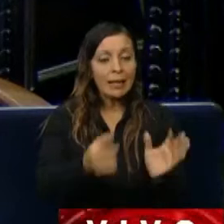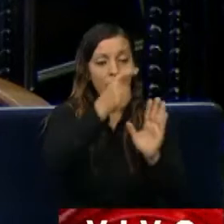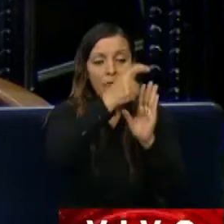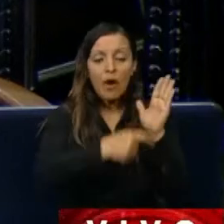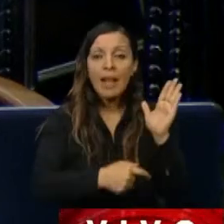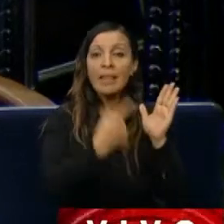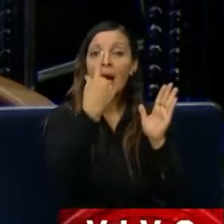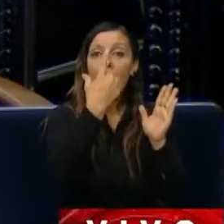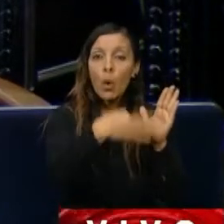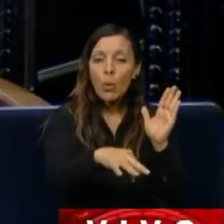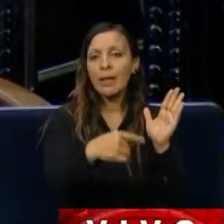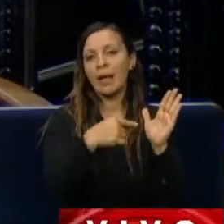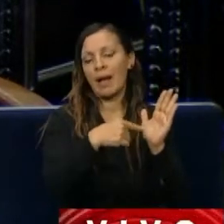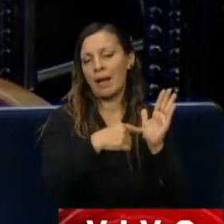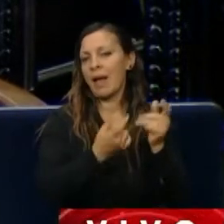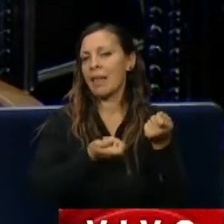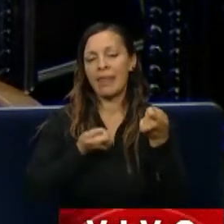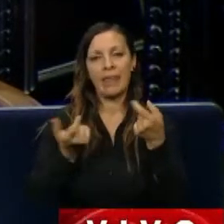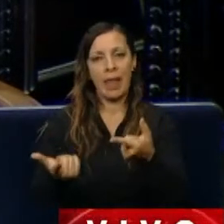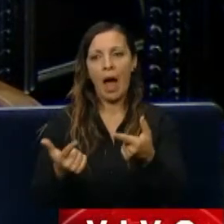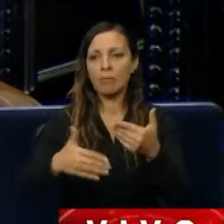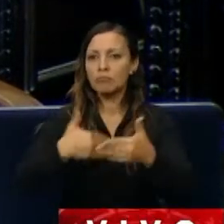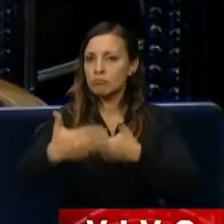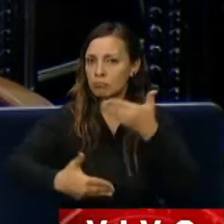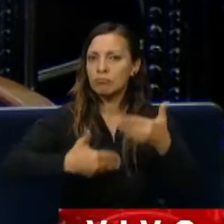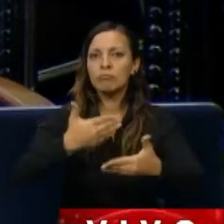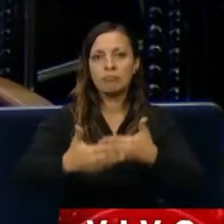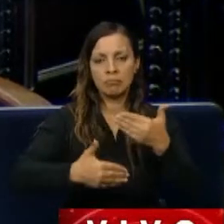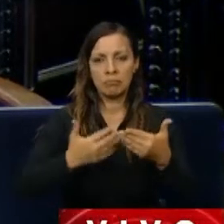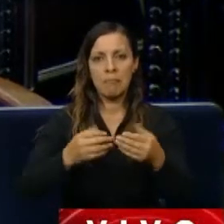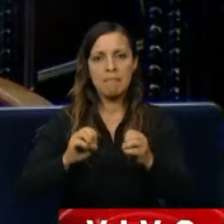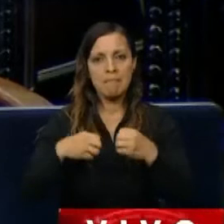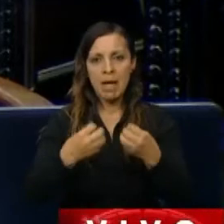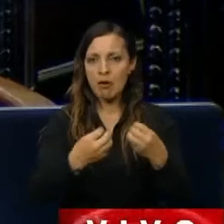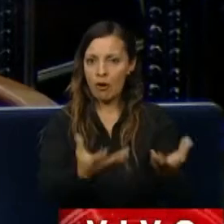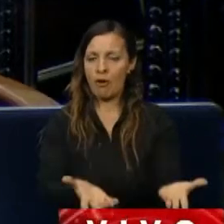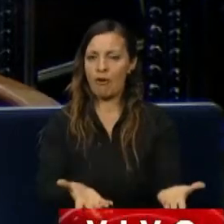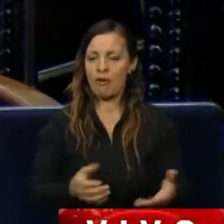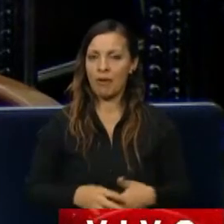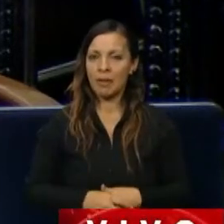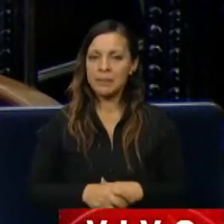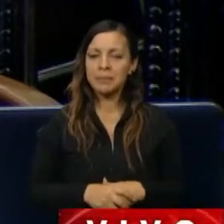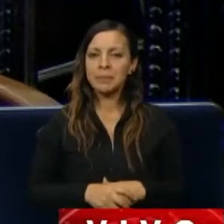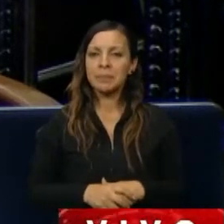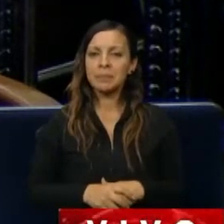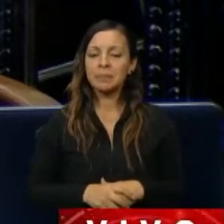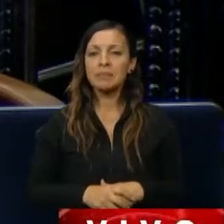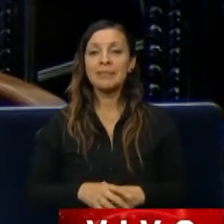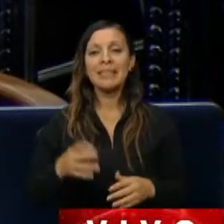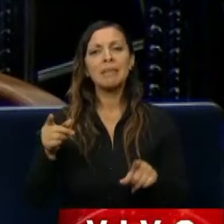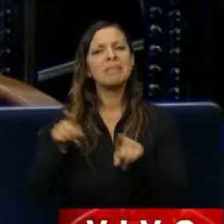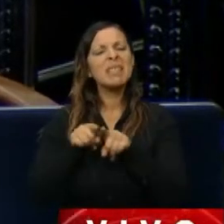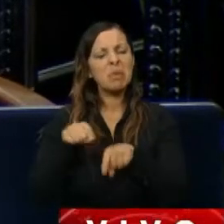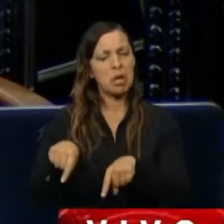única papel viene a corregir muchas de las falencias del mecanismo actual. Y como se dijo,